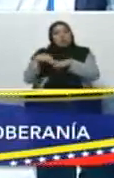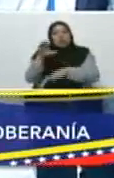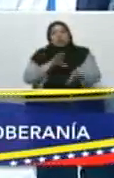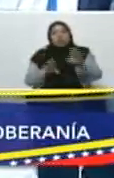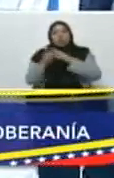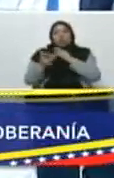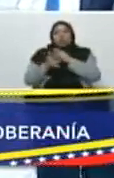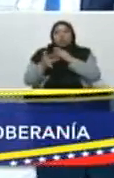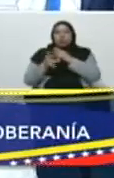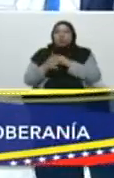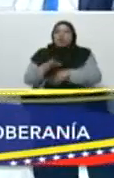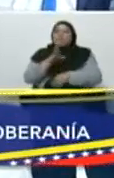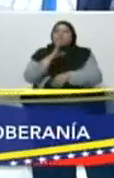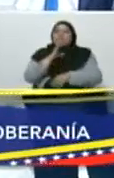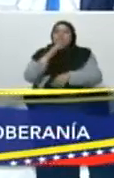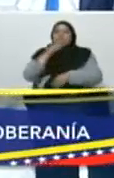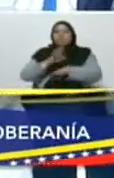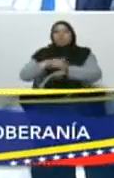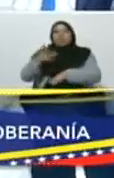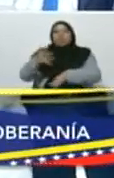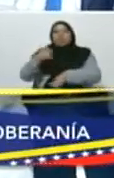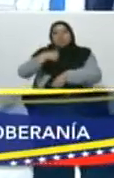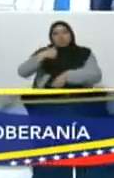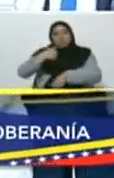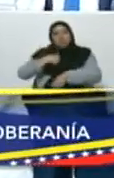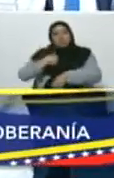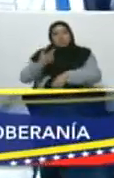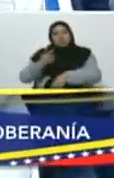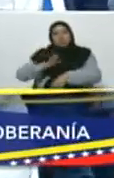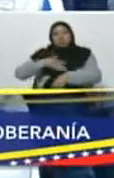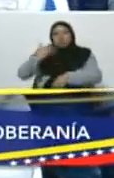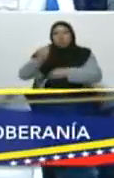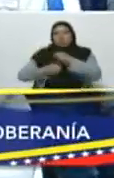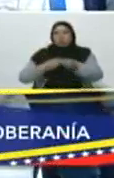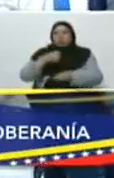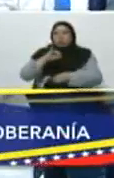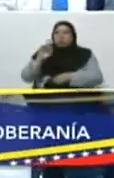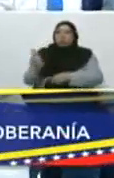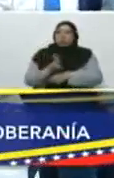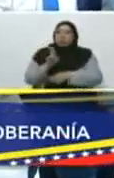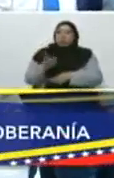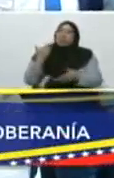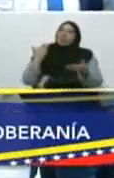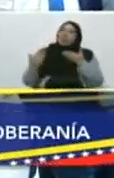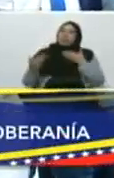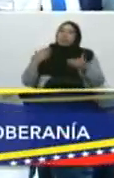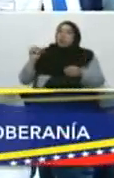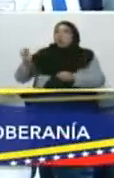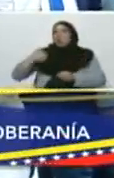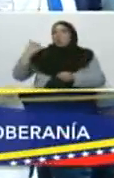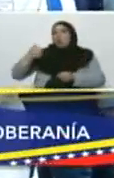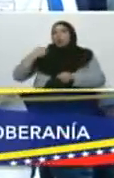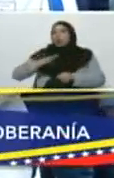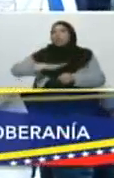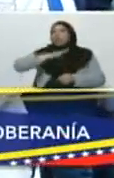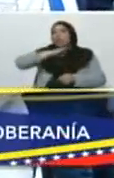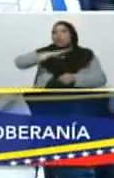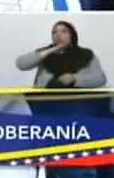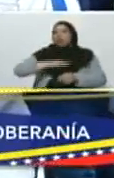Tecnología para un banco de células, porque mis células, después esas células que usamos, le sirven a cualquier paciente. Y